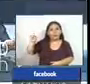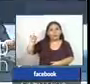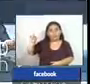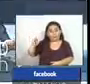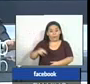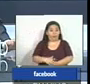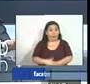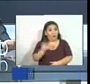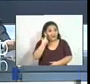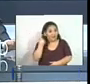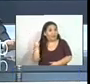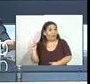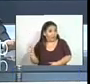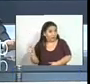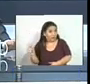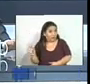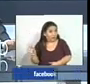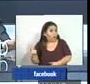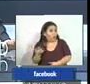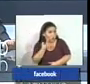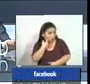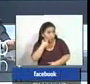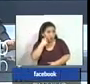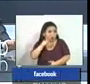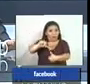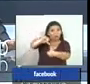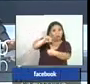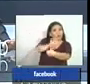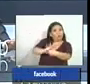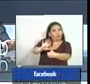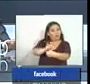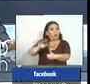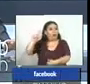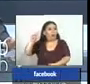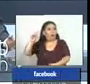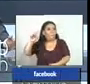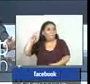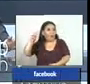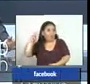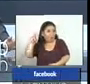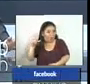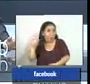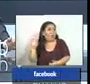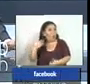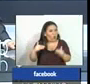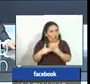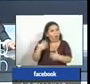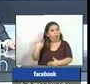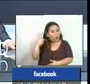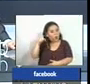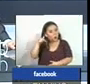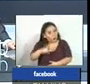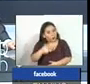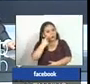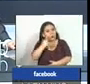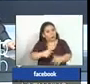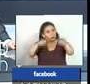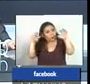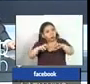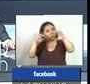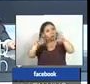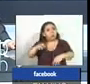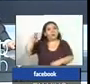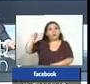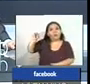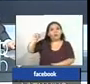Bien, ya vimos los estragos que provocó en la región centroamericana la tormenta tropical Amanda. Ahora nos preparamos para enfrentar a nana, que esperemos no